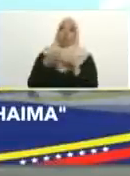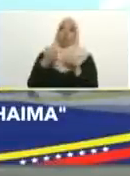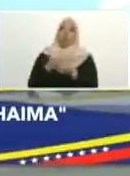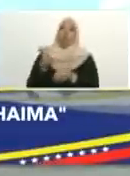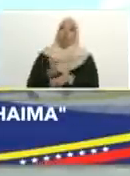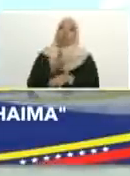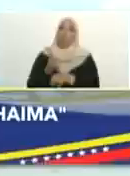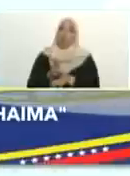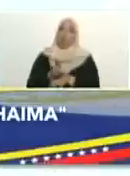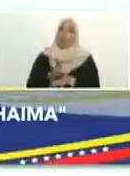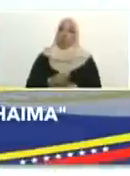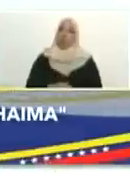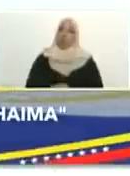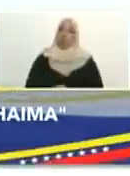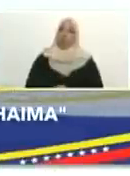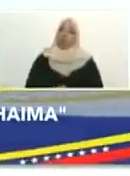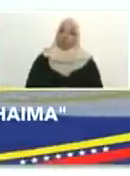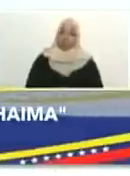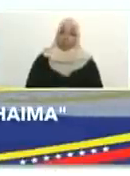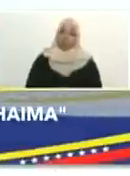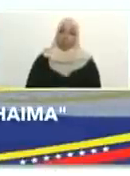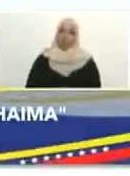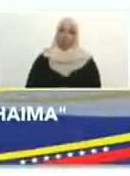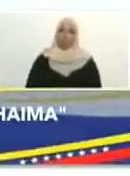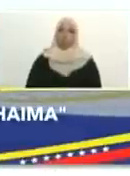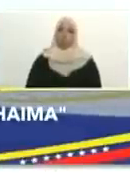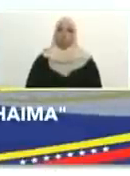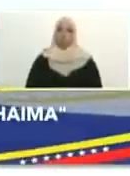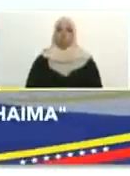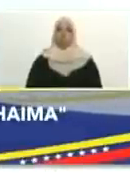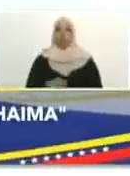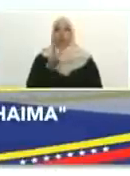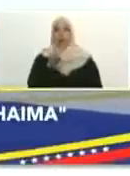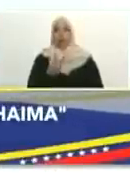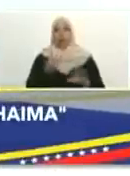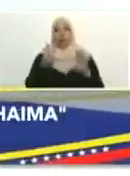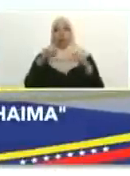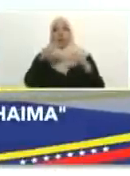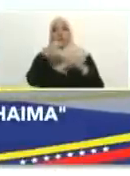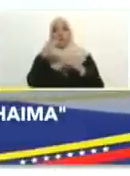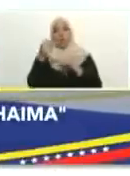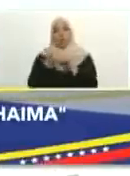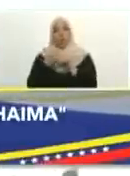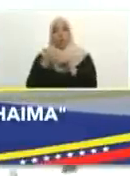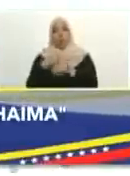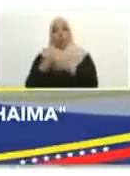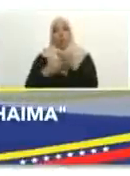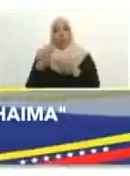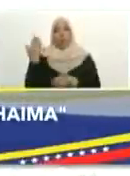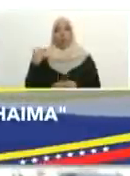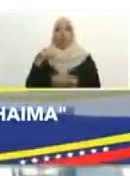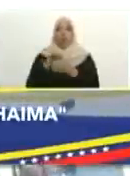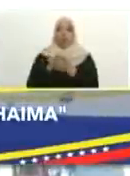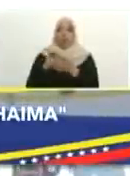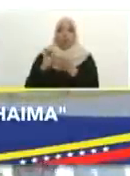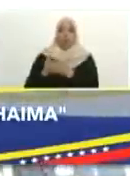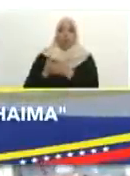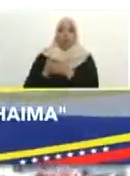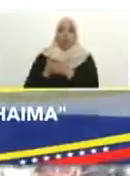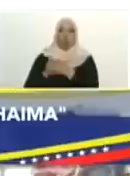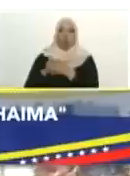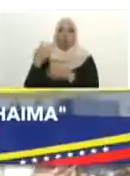para ello. Hemos levantado 27 pozos, como se adelantaron mis compañeros